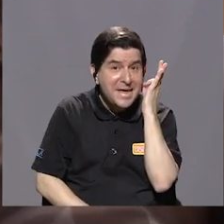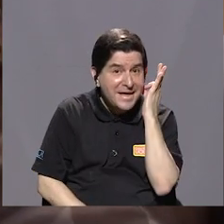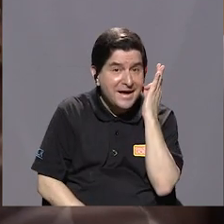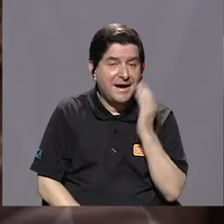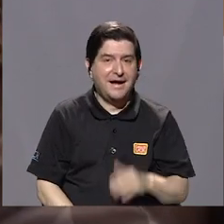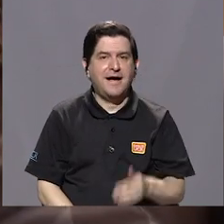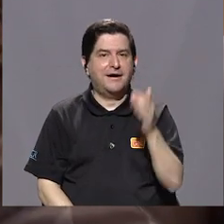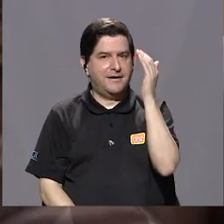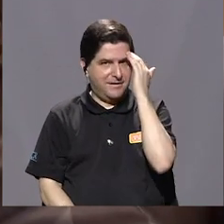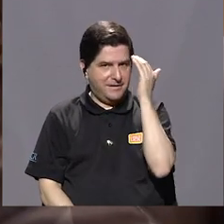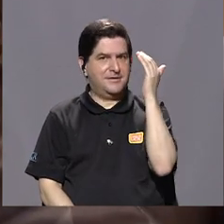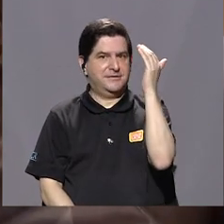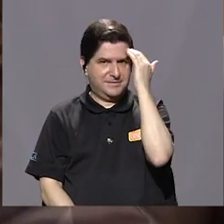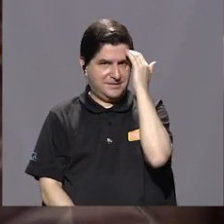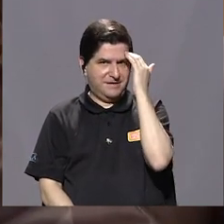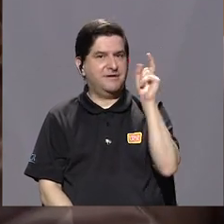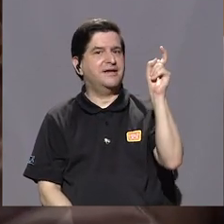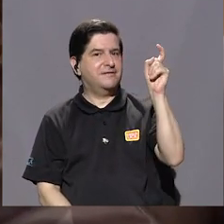que saber que